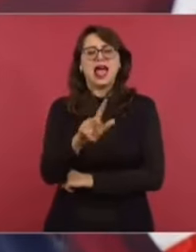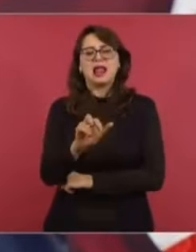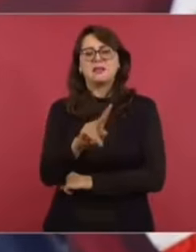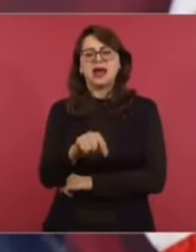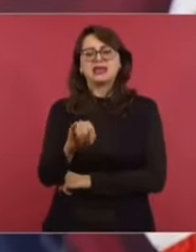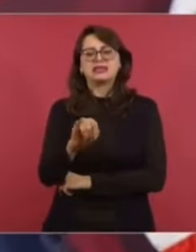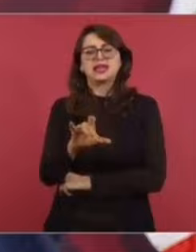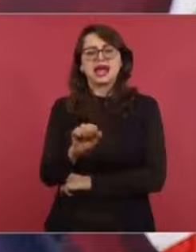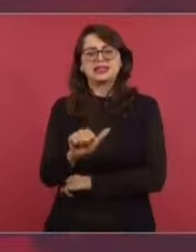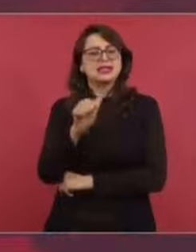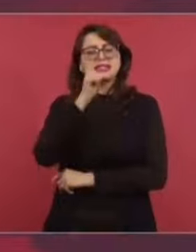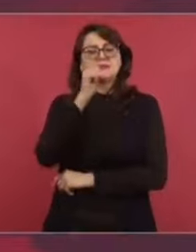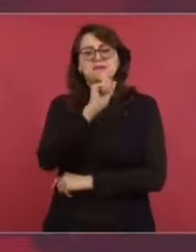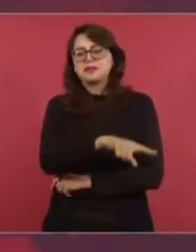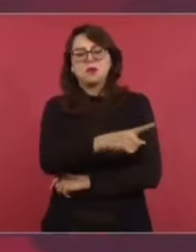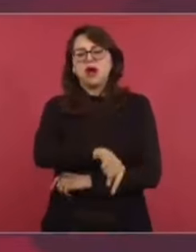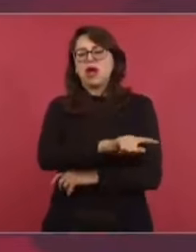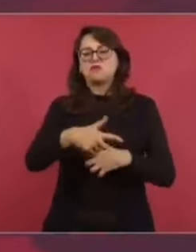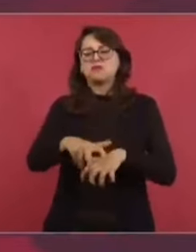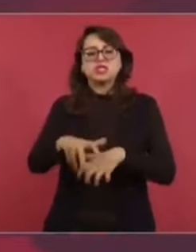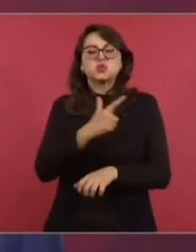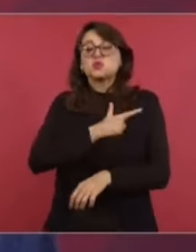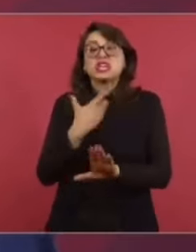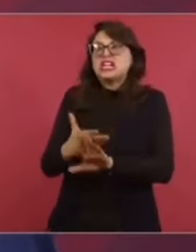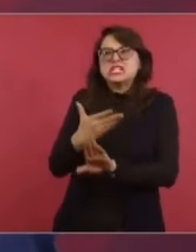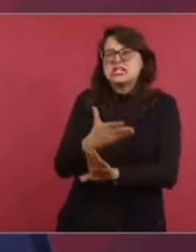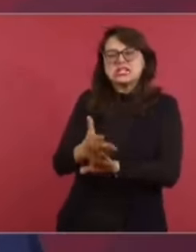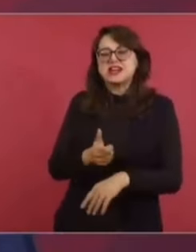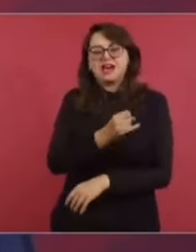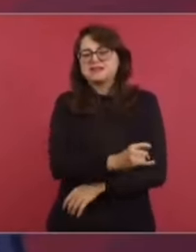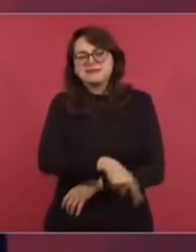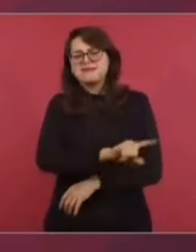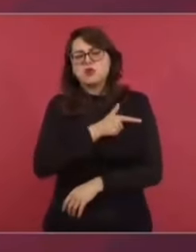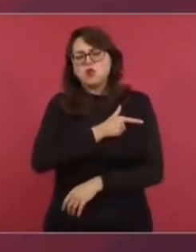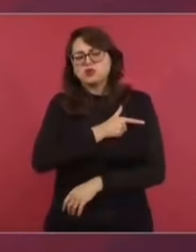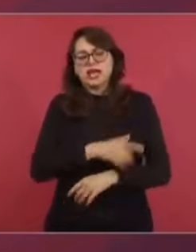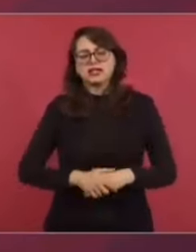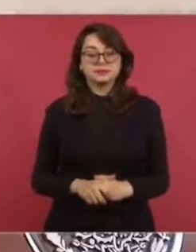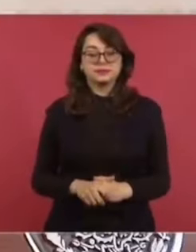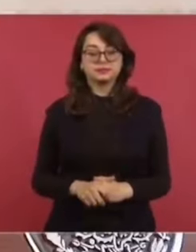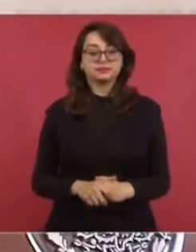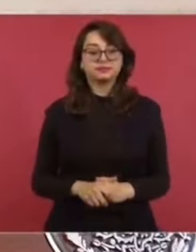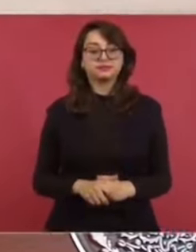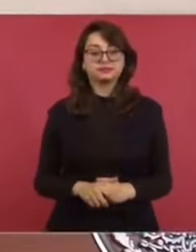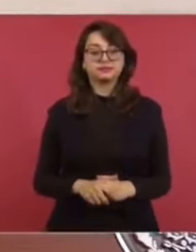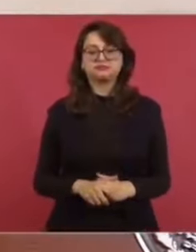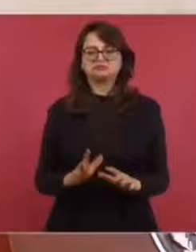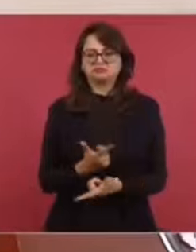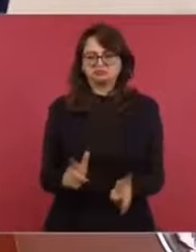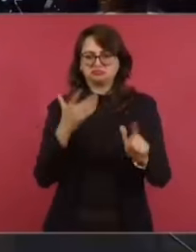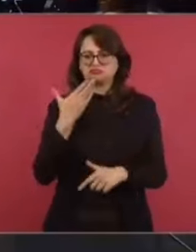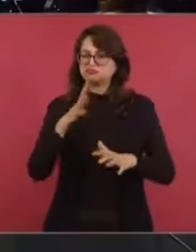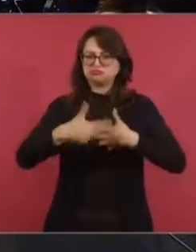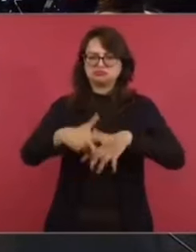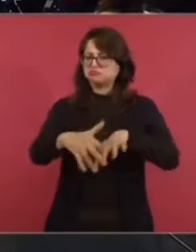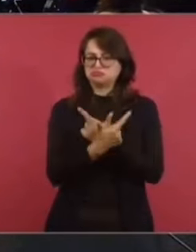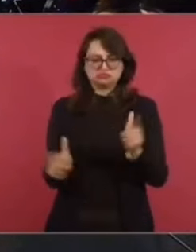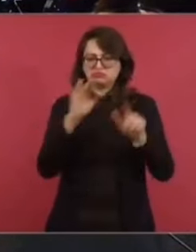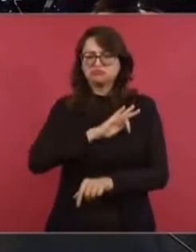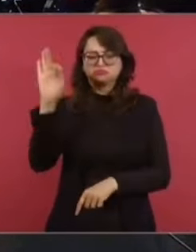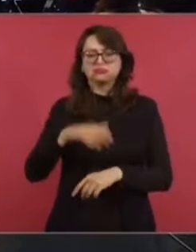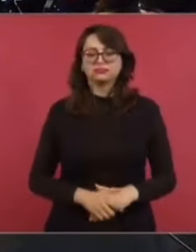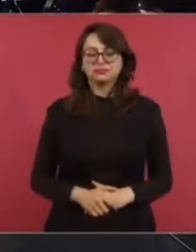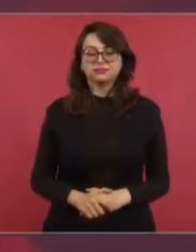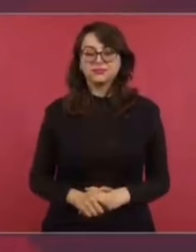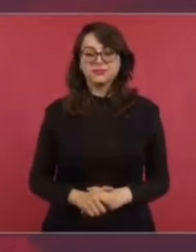Casa, y esos están siempre dispuestos, son muy afanositos, ¿no? Para oponer. No, pero digo, son libres, ¿no?, que vayan todos los que sean, pero...